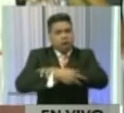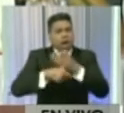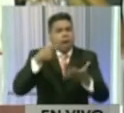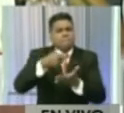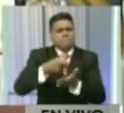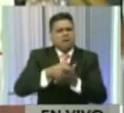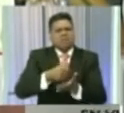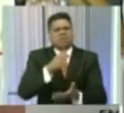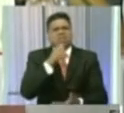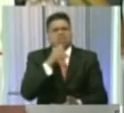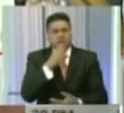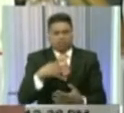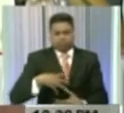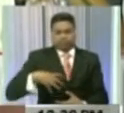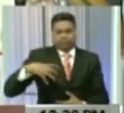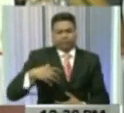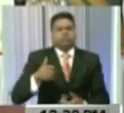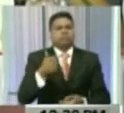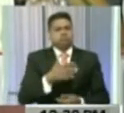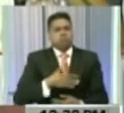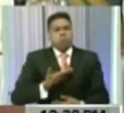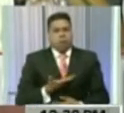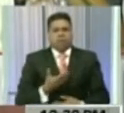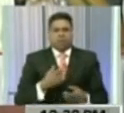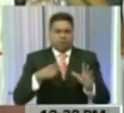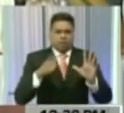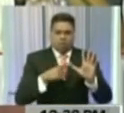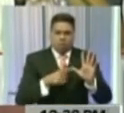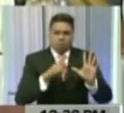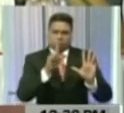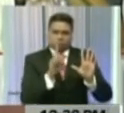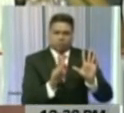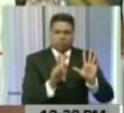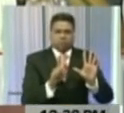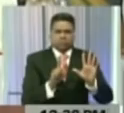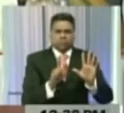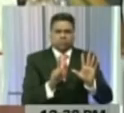Una protección del empleo y de la calidad del empleo.